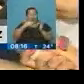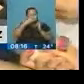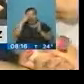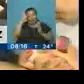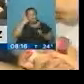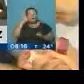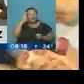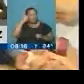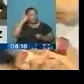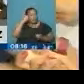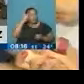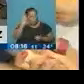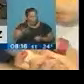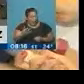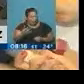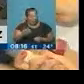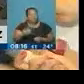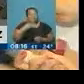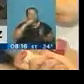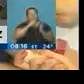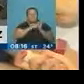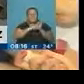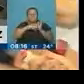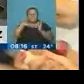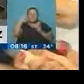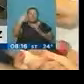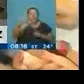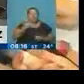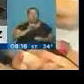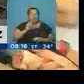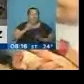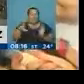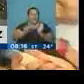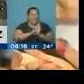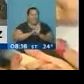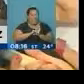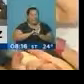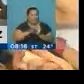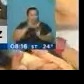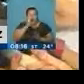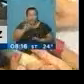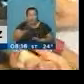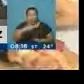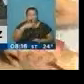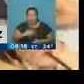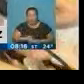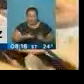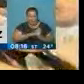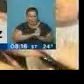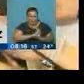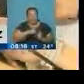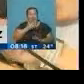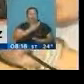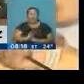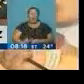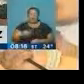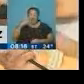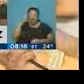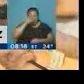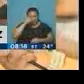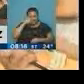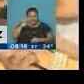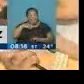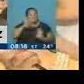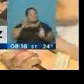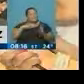en 1994, decía que en los próximos 2 años va a haber una ley y nunca se pudo cumplir. En el gobierno de Néstor Kirchner,